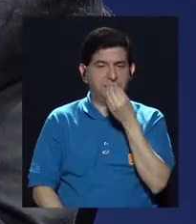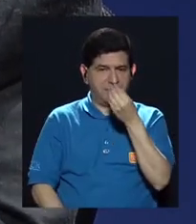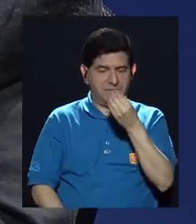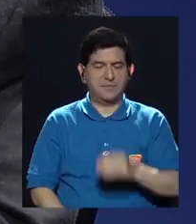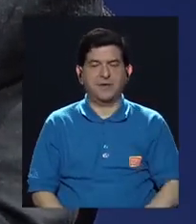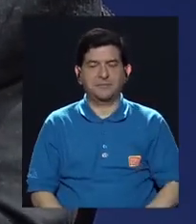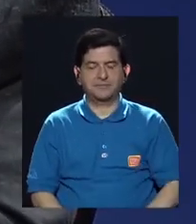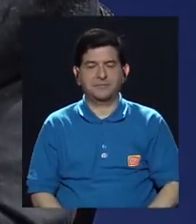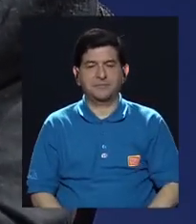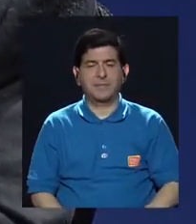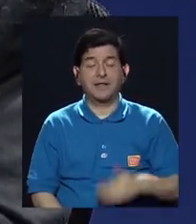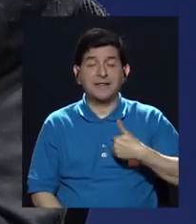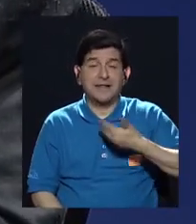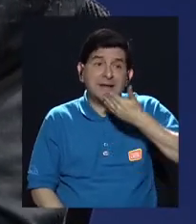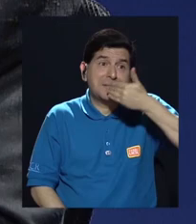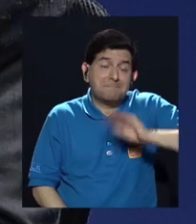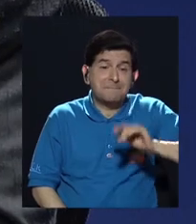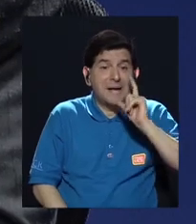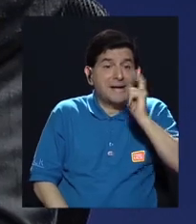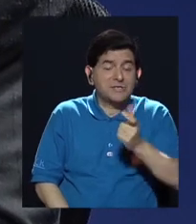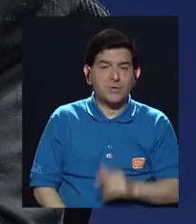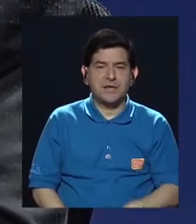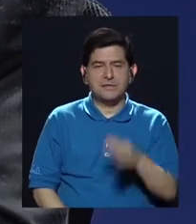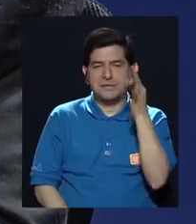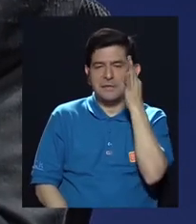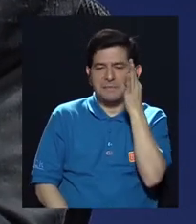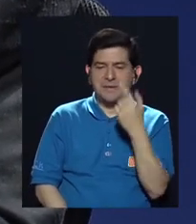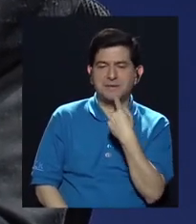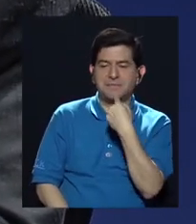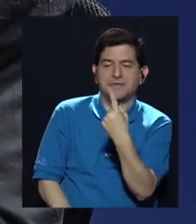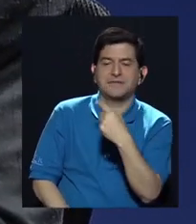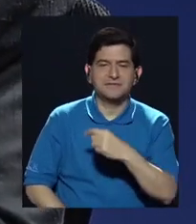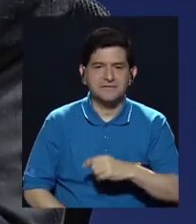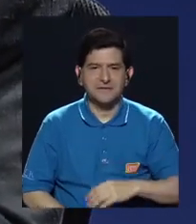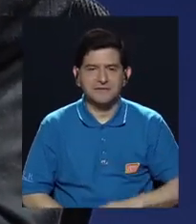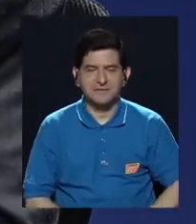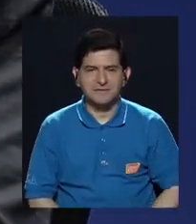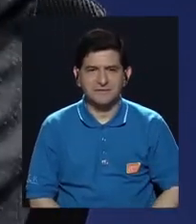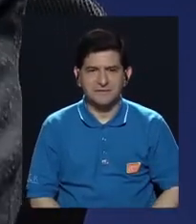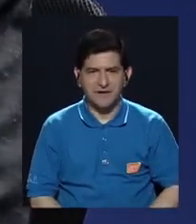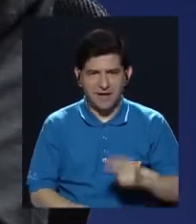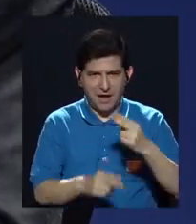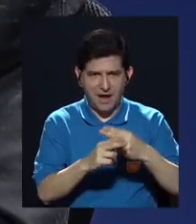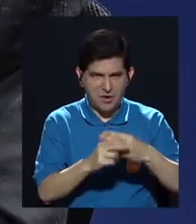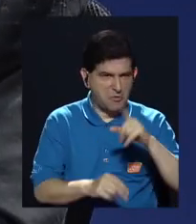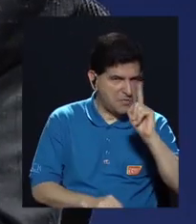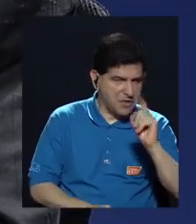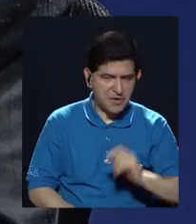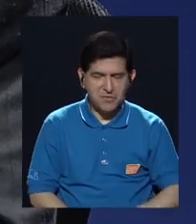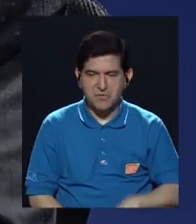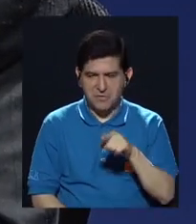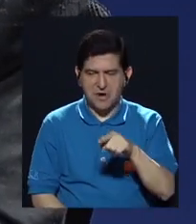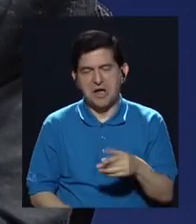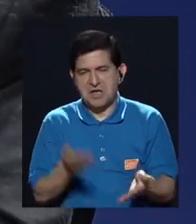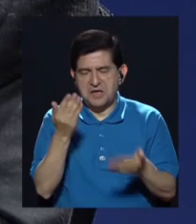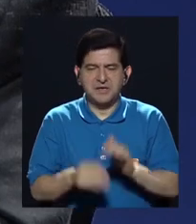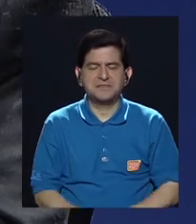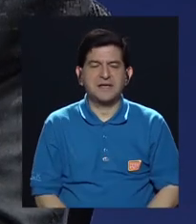comida. Tenemos la mala suerte que pasa don Pepe y nos dice, en nombre de uno de los tres, en este